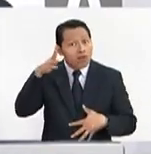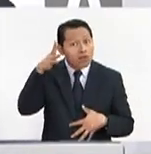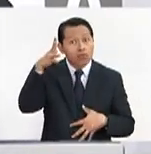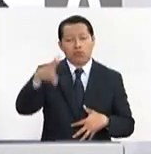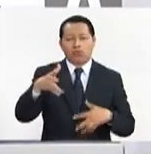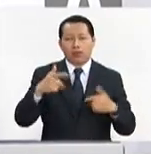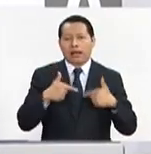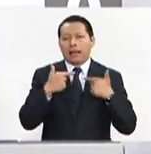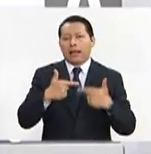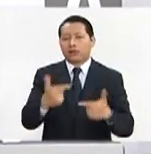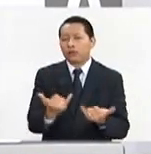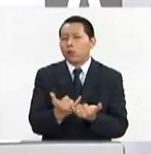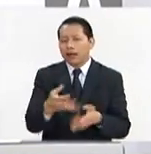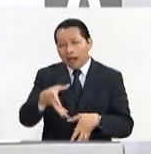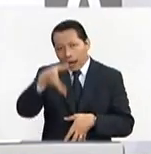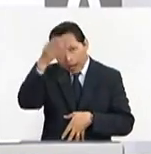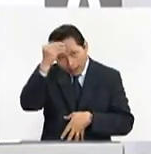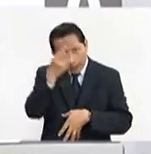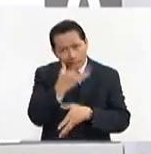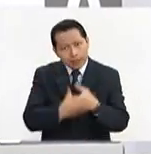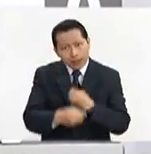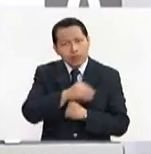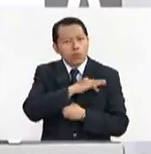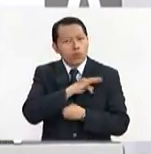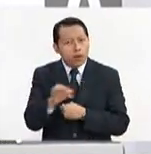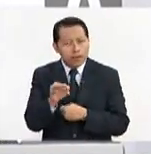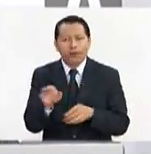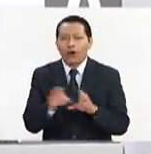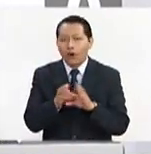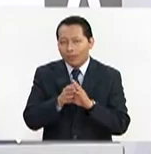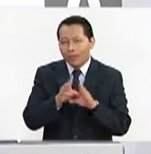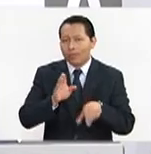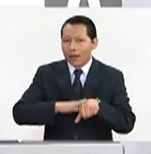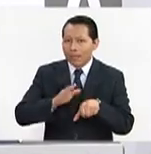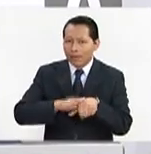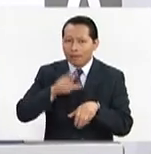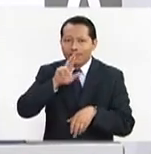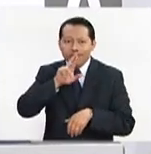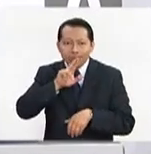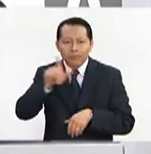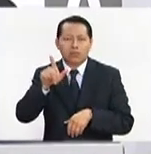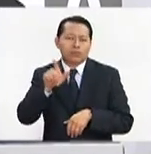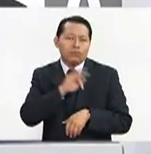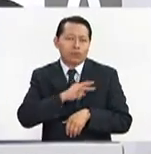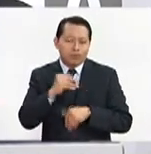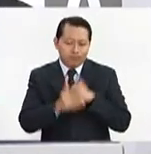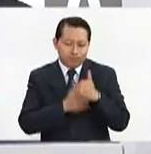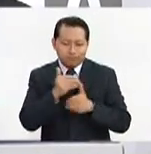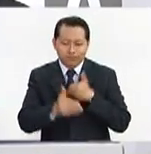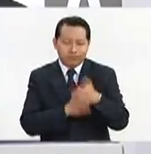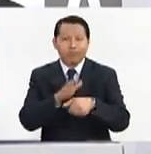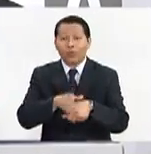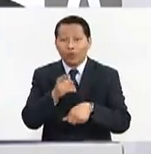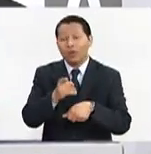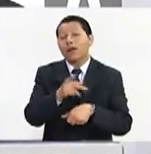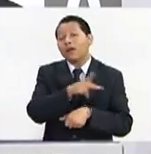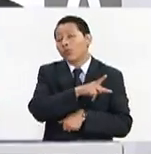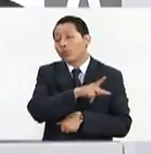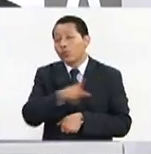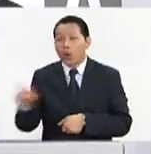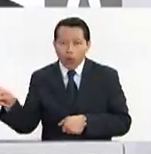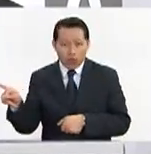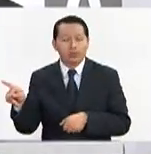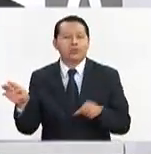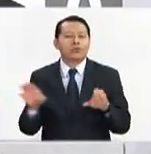por supuesto, salir fortalecidos de esta prueba en la que todos y a todos nos